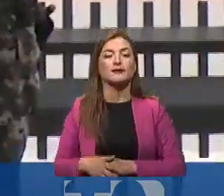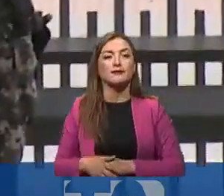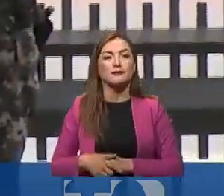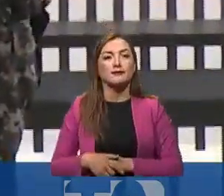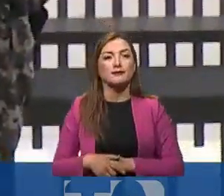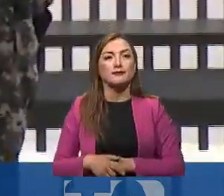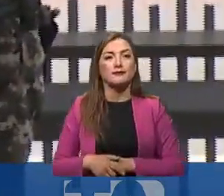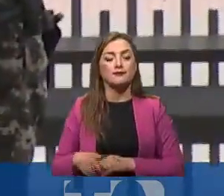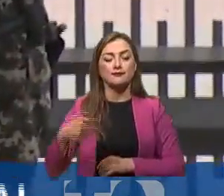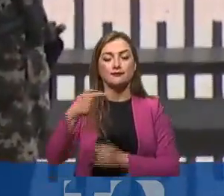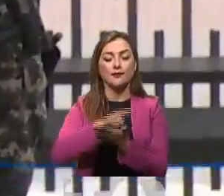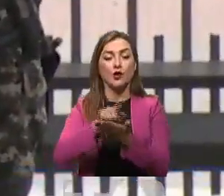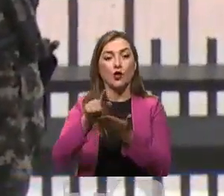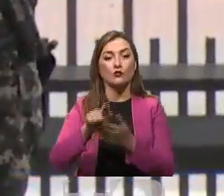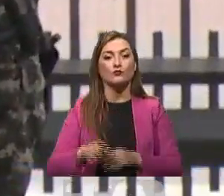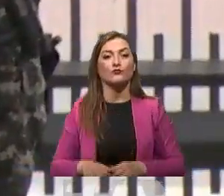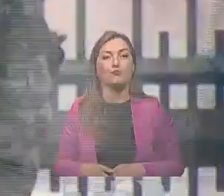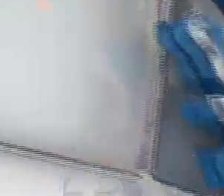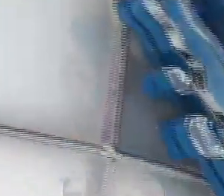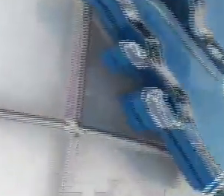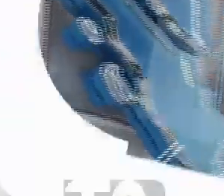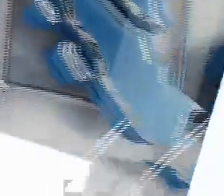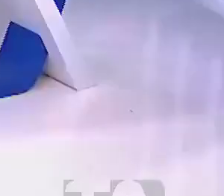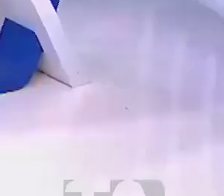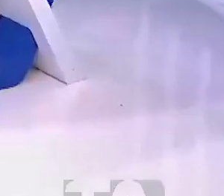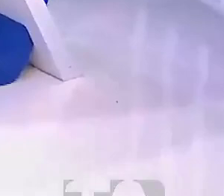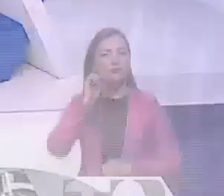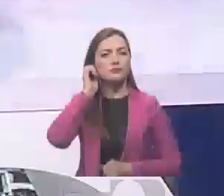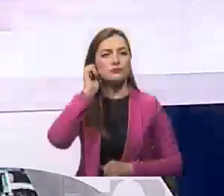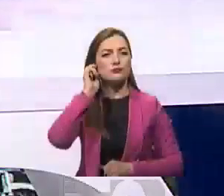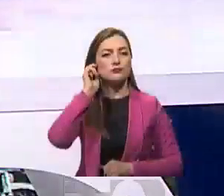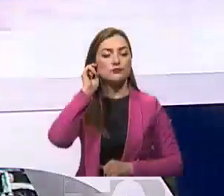en las próximas semanas.